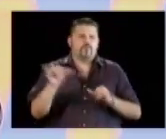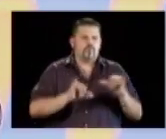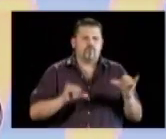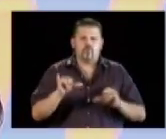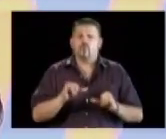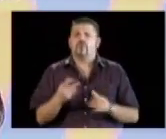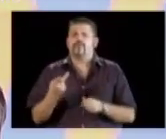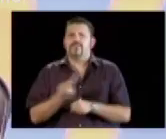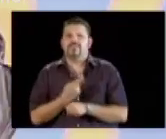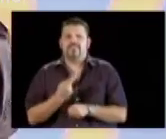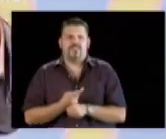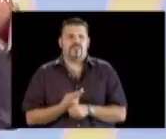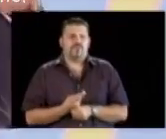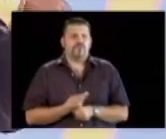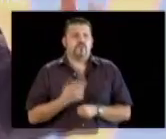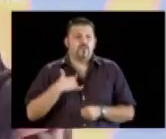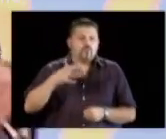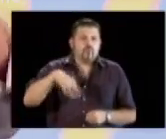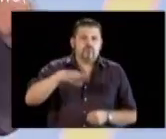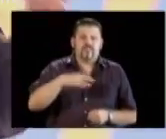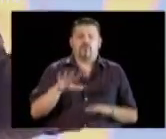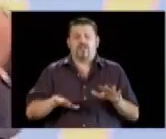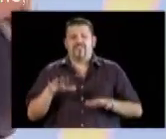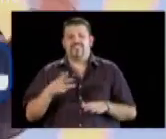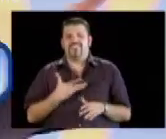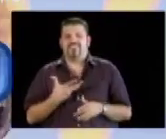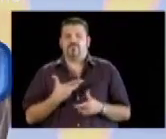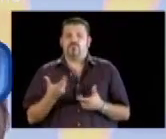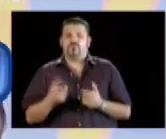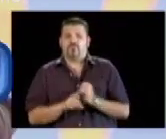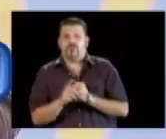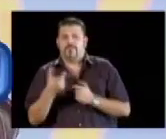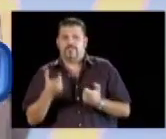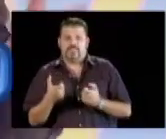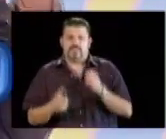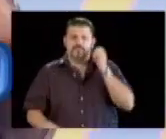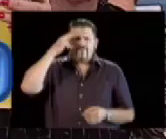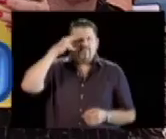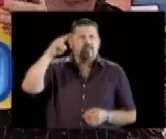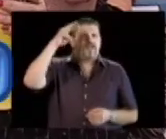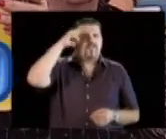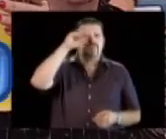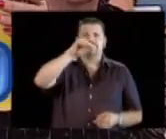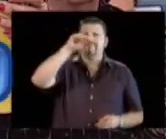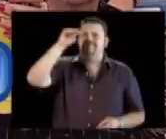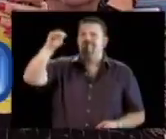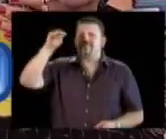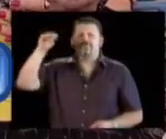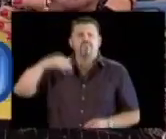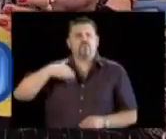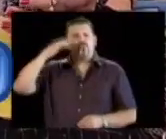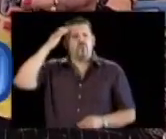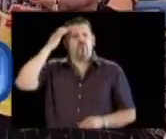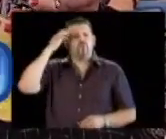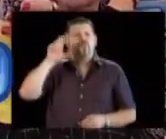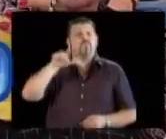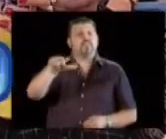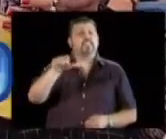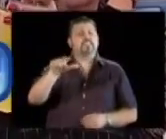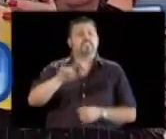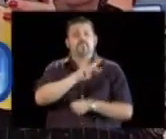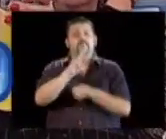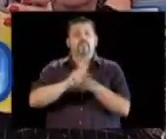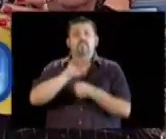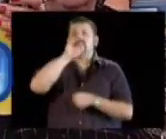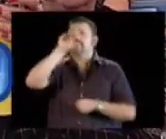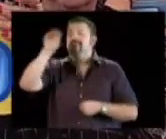ha sucedido, los que están obteniendo ingresos, añadan su resultado de ingresos. El uno. Conozco 17 países, he estado en